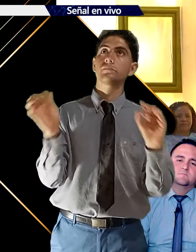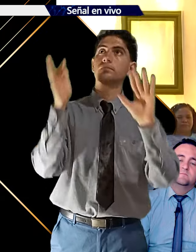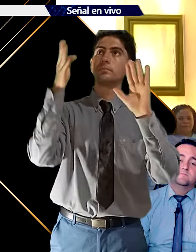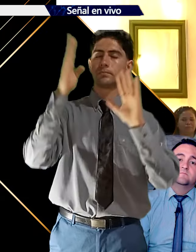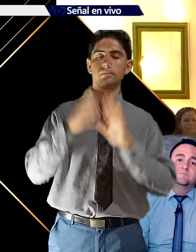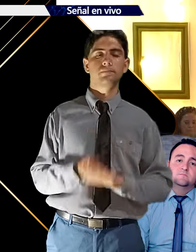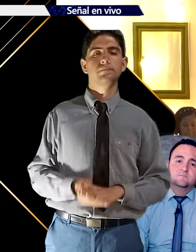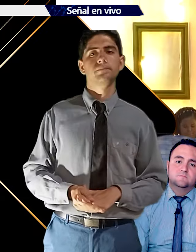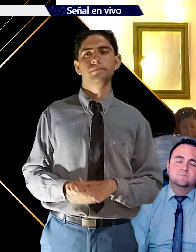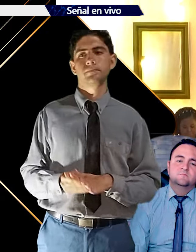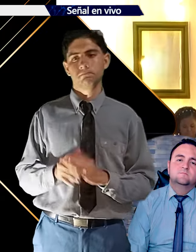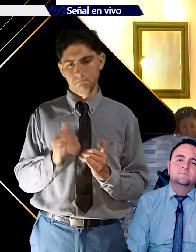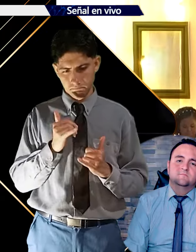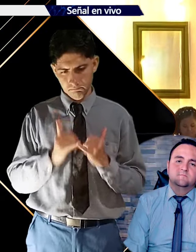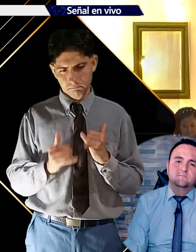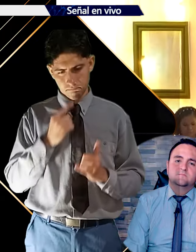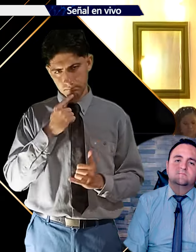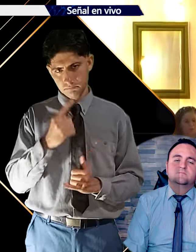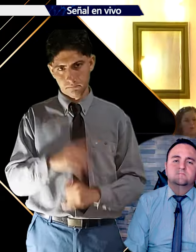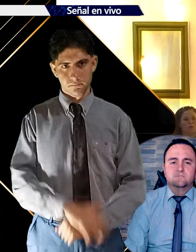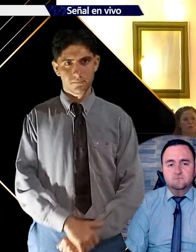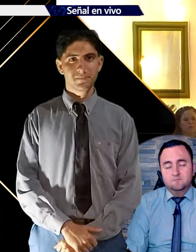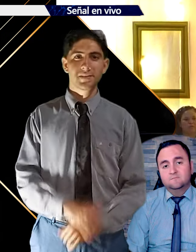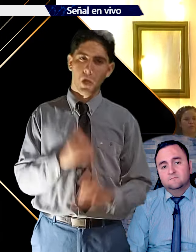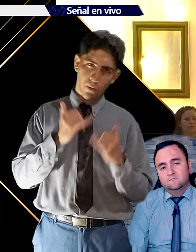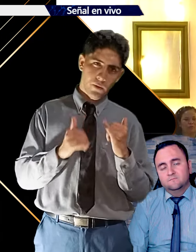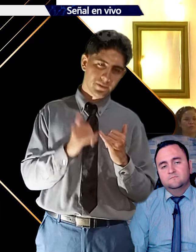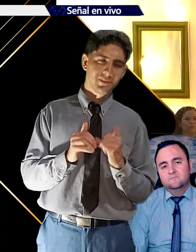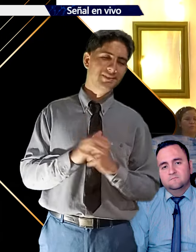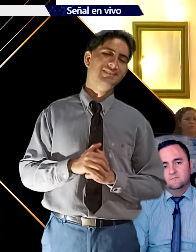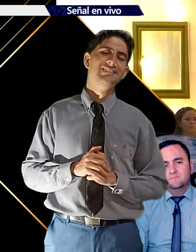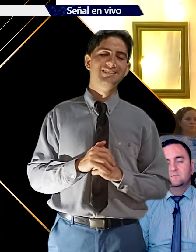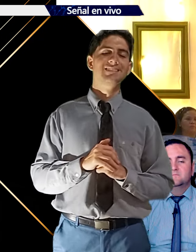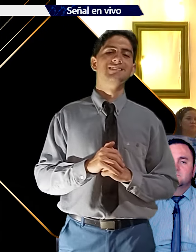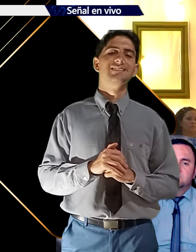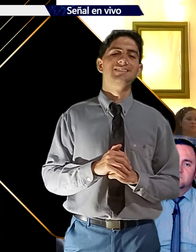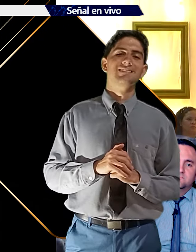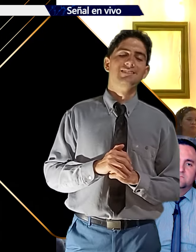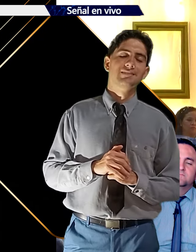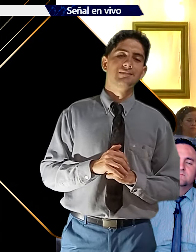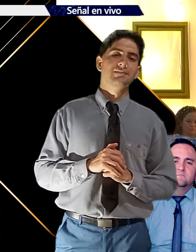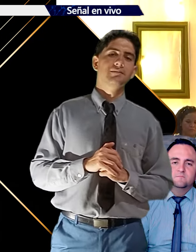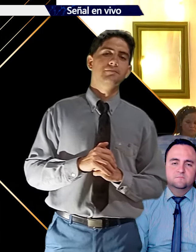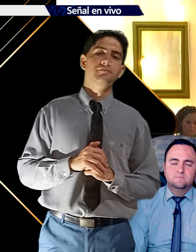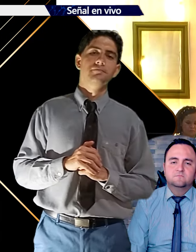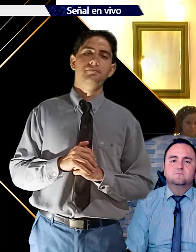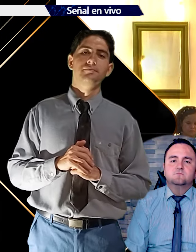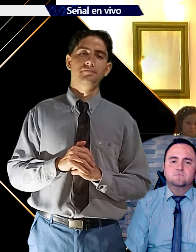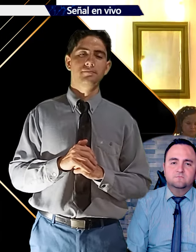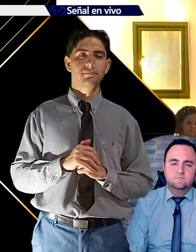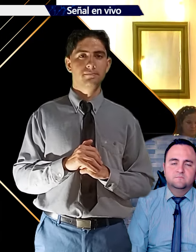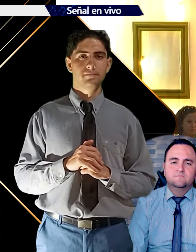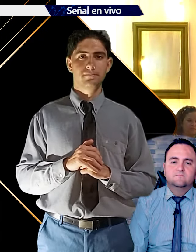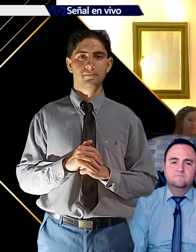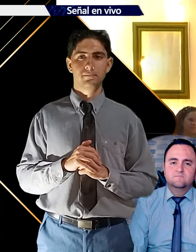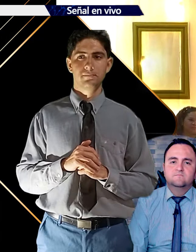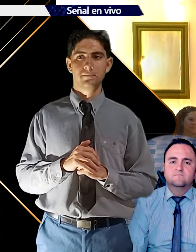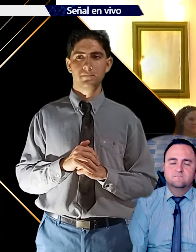Dios, digamos gloria a Dios. Termino con esto, de verdad termino.